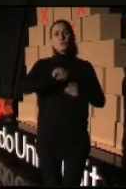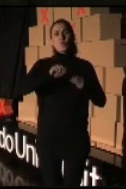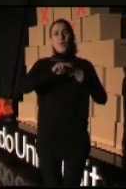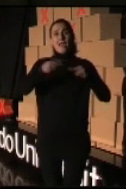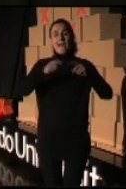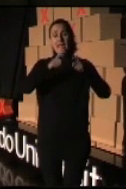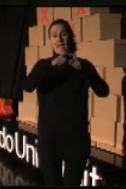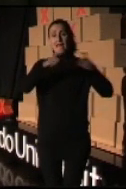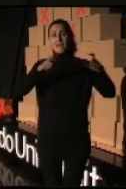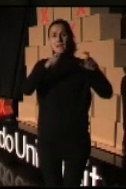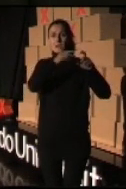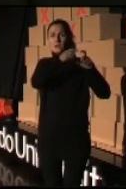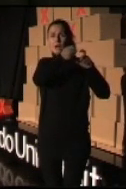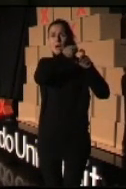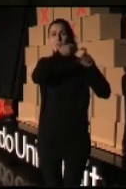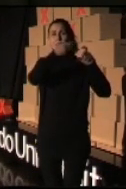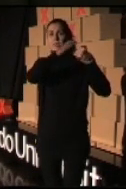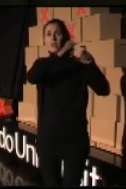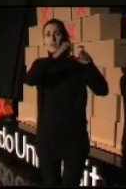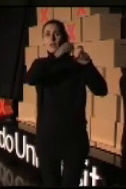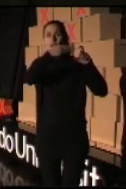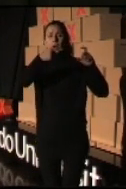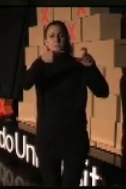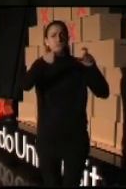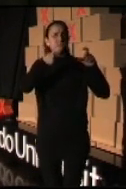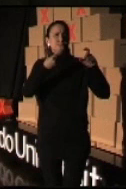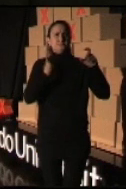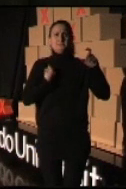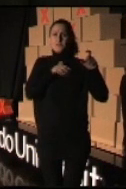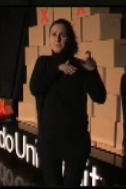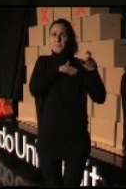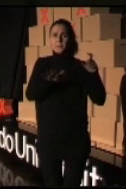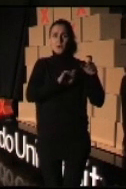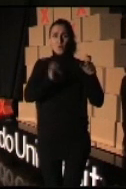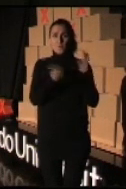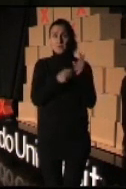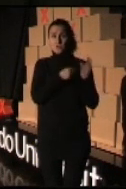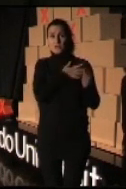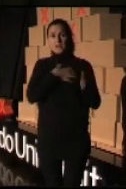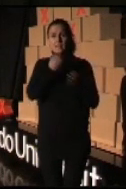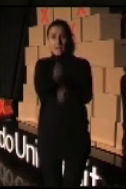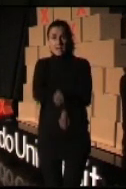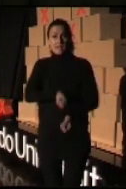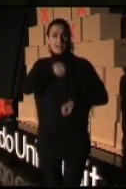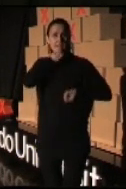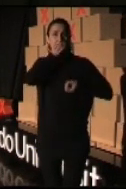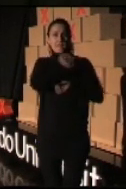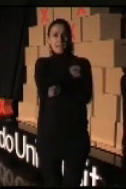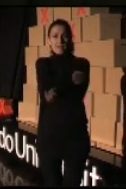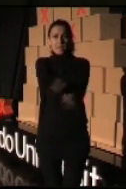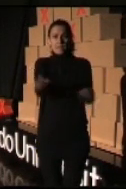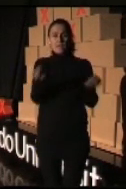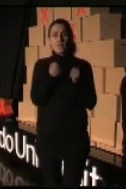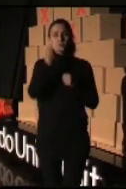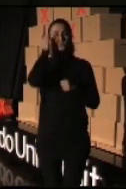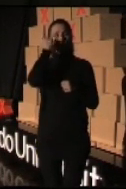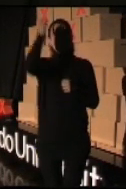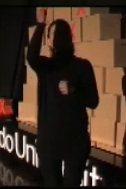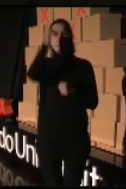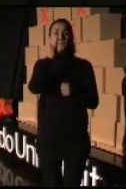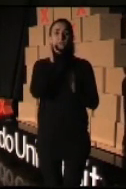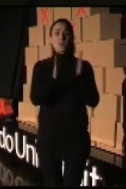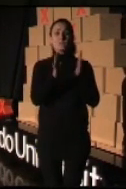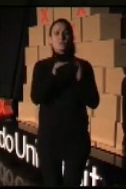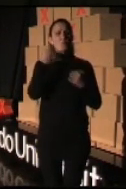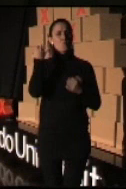a todos los aspectos de la vida. Y por eso es que yo quería transmitir esta idea de el momento absolutamente único que estamos